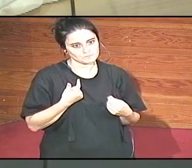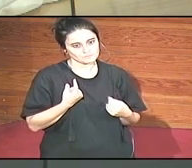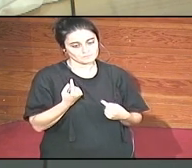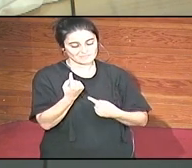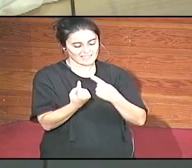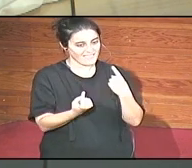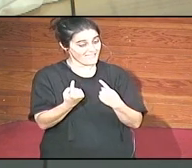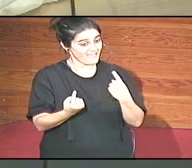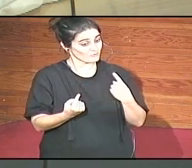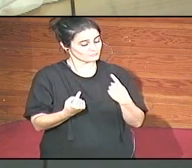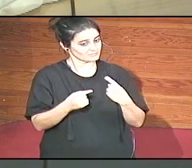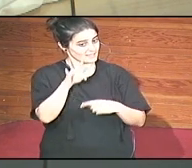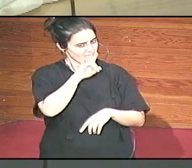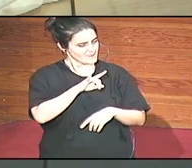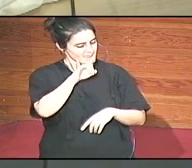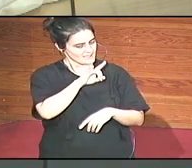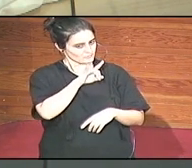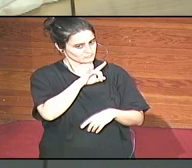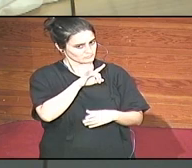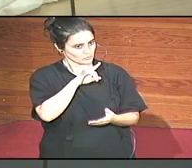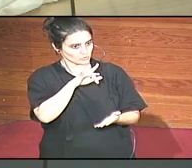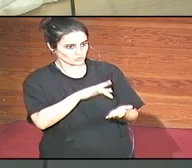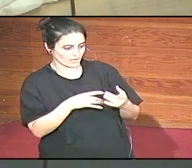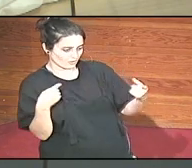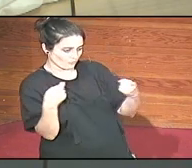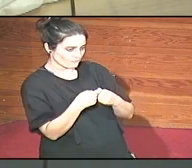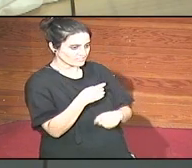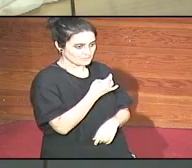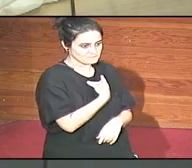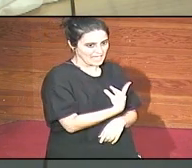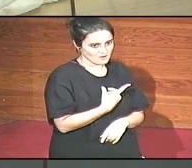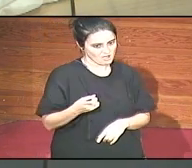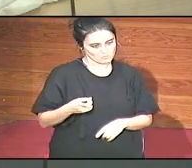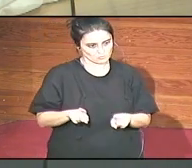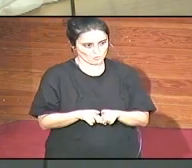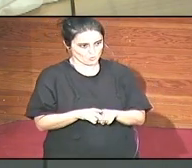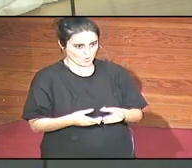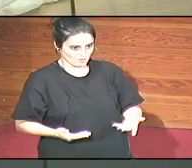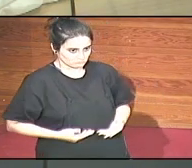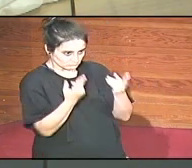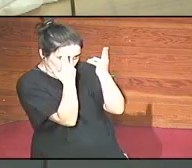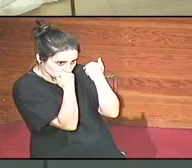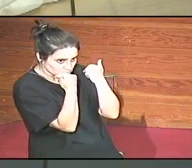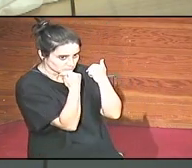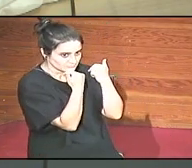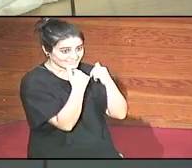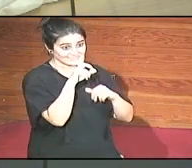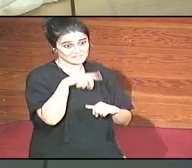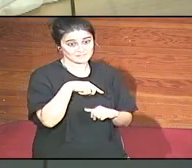algunas algunos negros cuando tienen algún conflicto con los blancos y a la vez los blancos la actitud